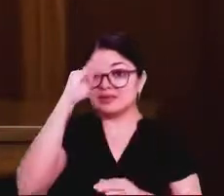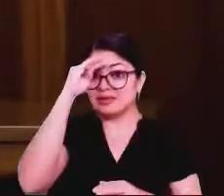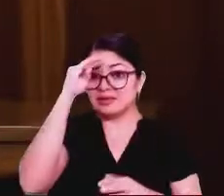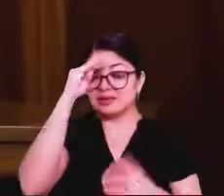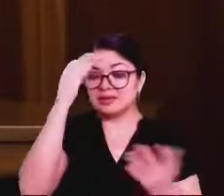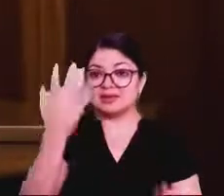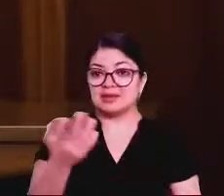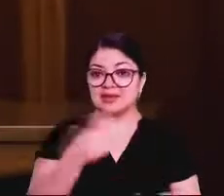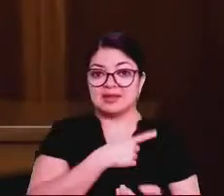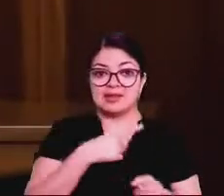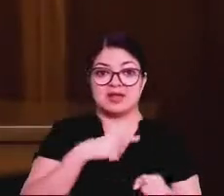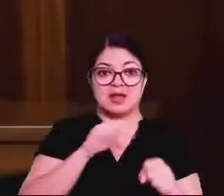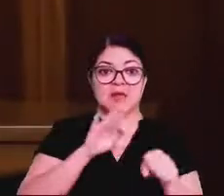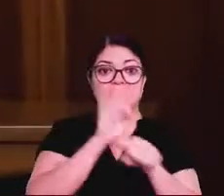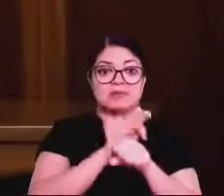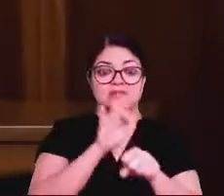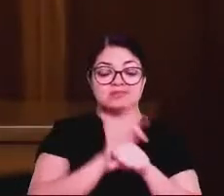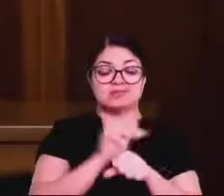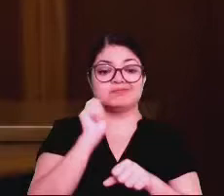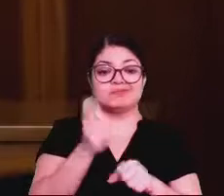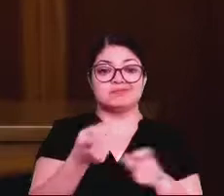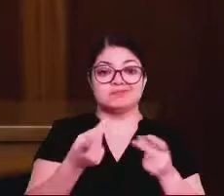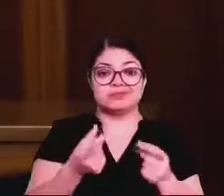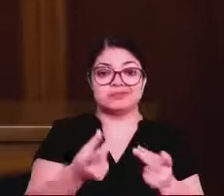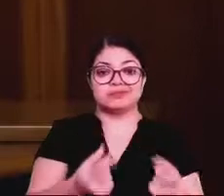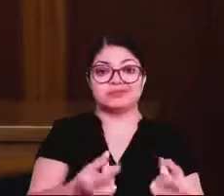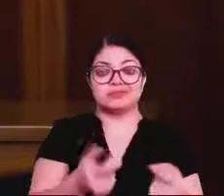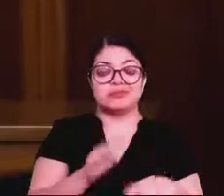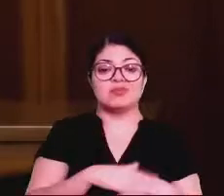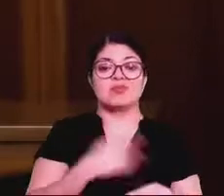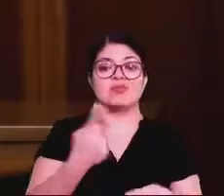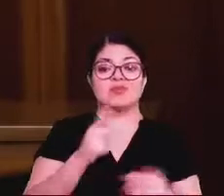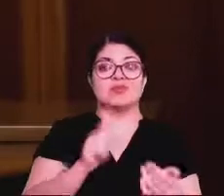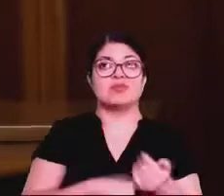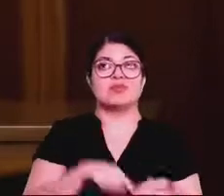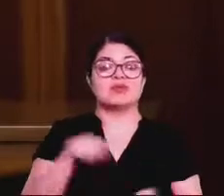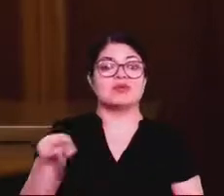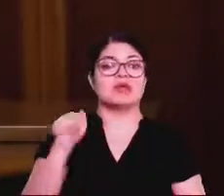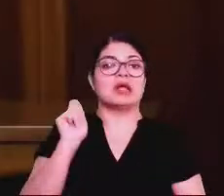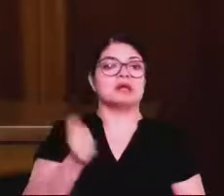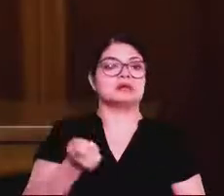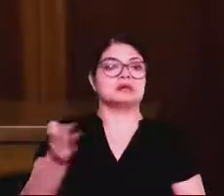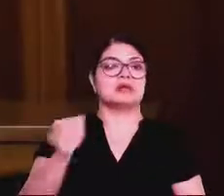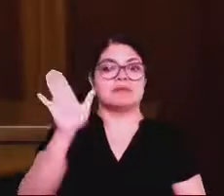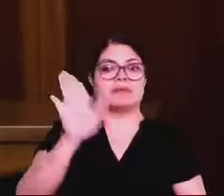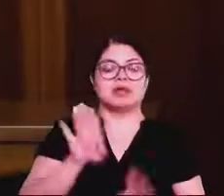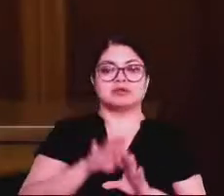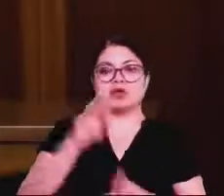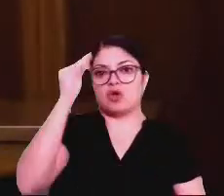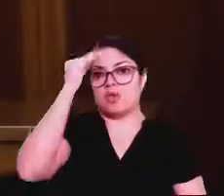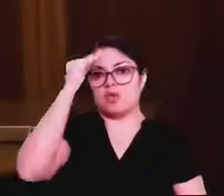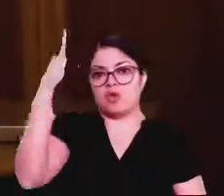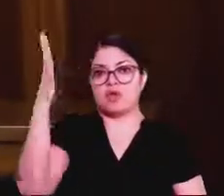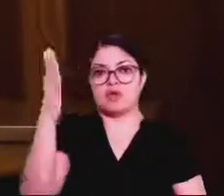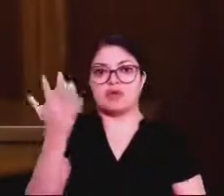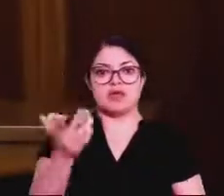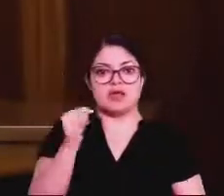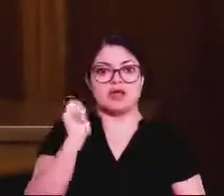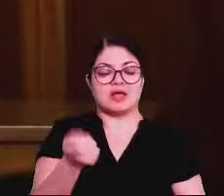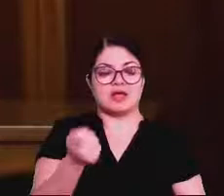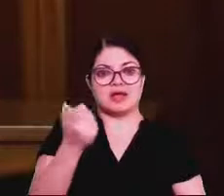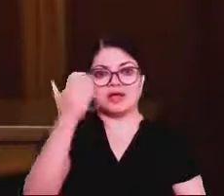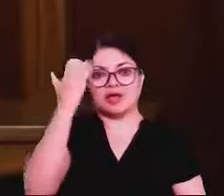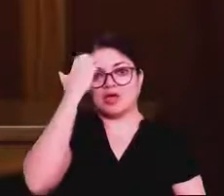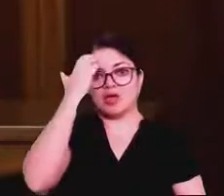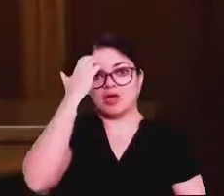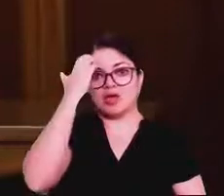de protección proactivos, puesto que estaríamos olvidando uno de los más conocidos